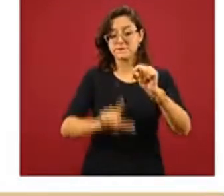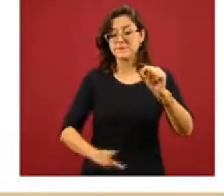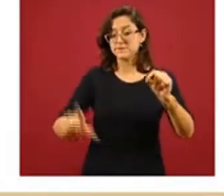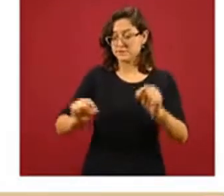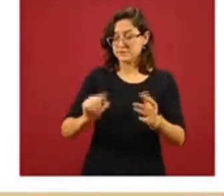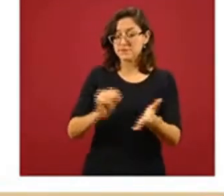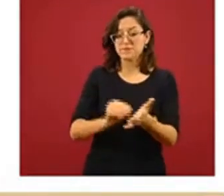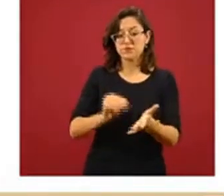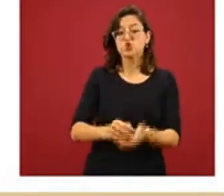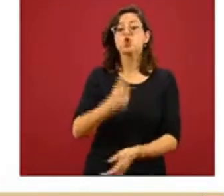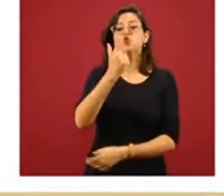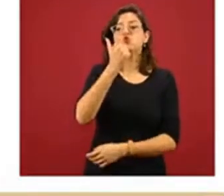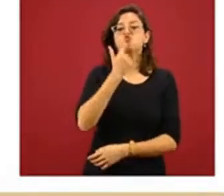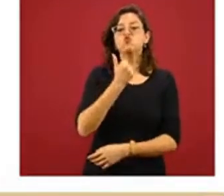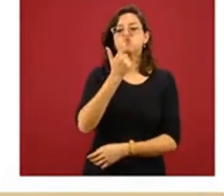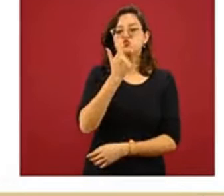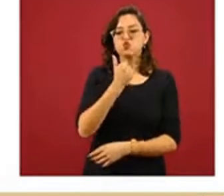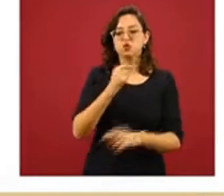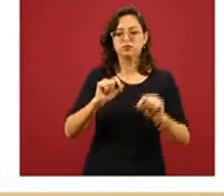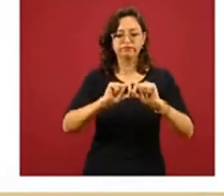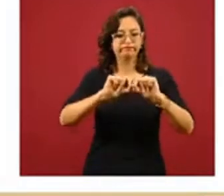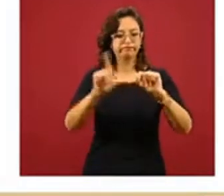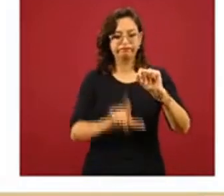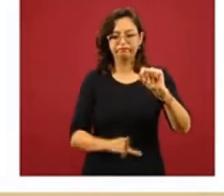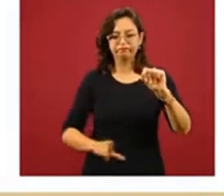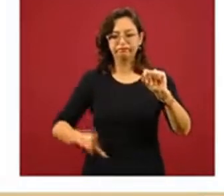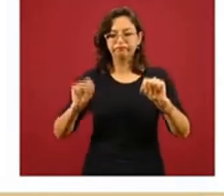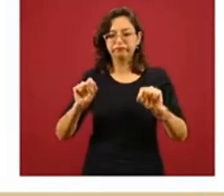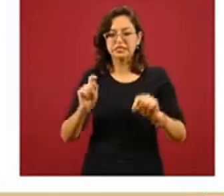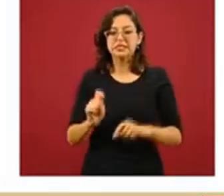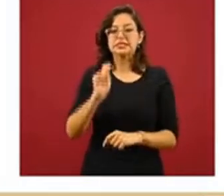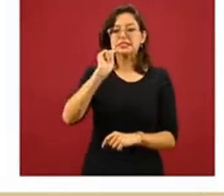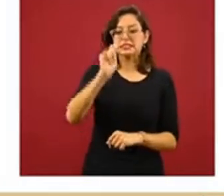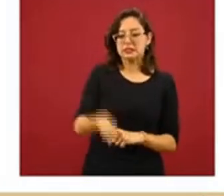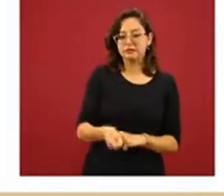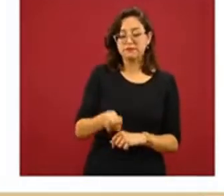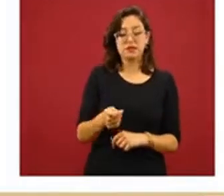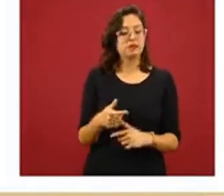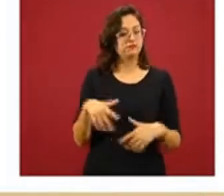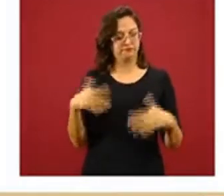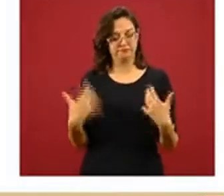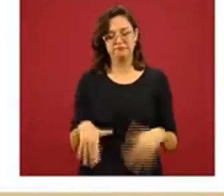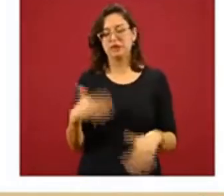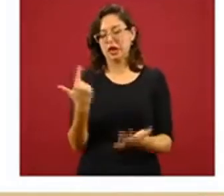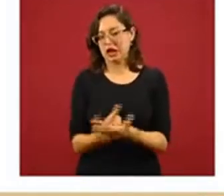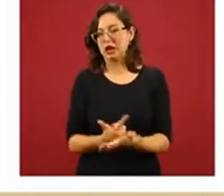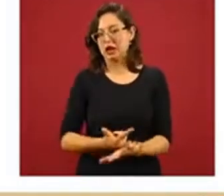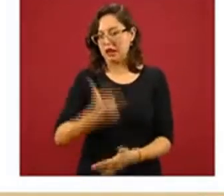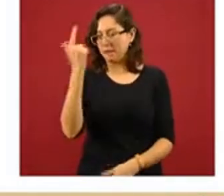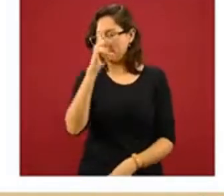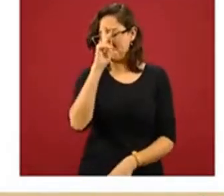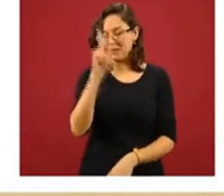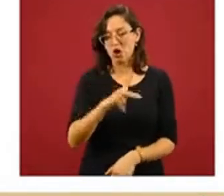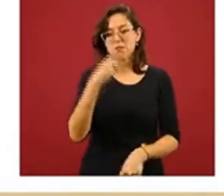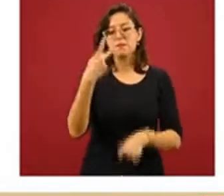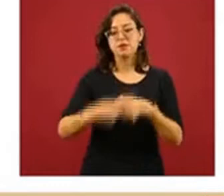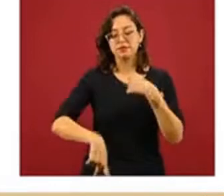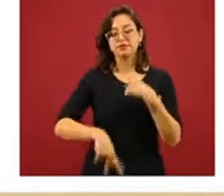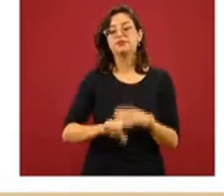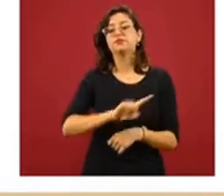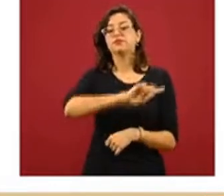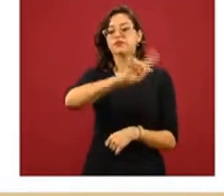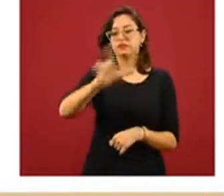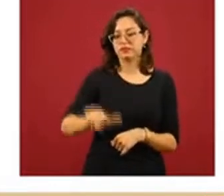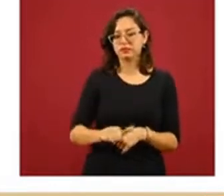decir, rojo en todas las entidades federativas, que significa el mayor riesgo. Las actividades las vamos a revisar luego en la presentación del